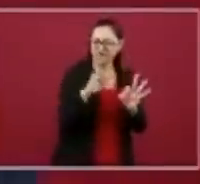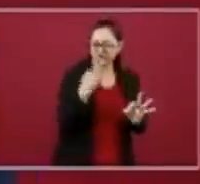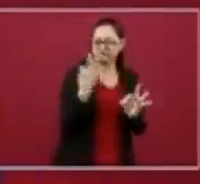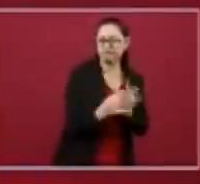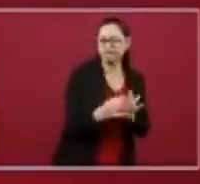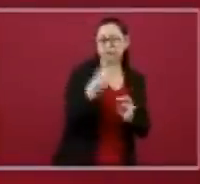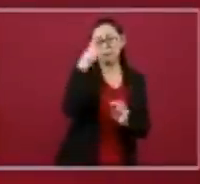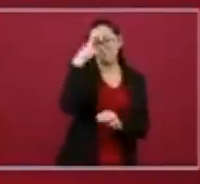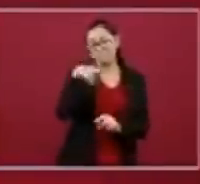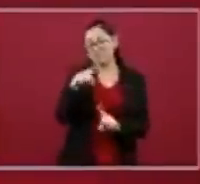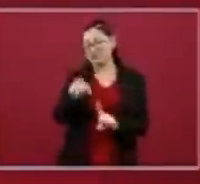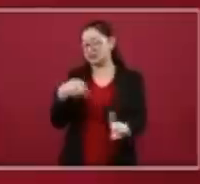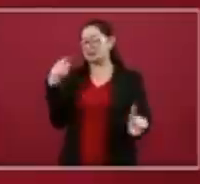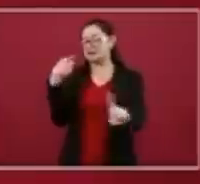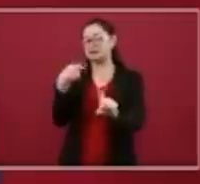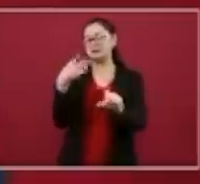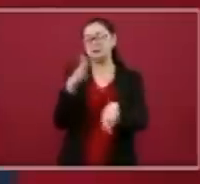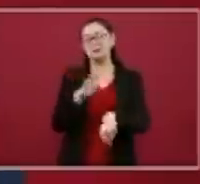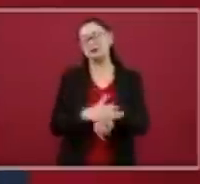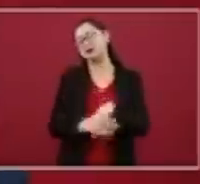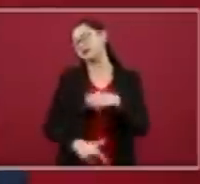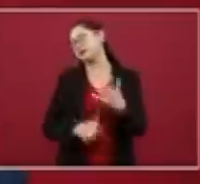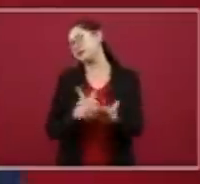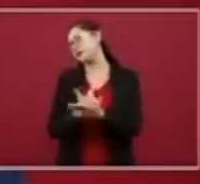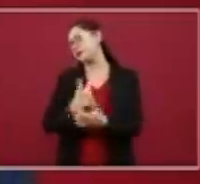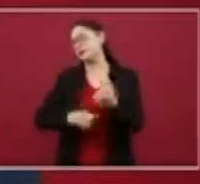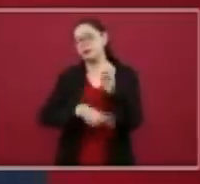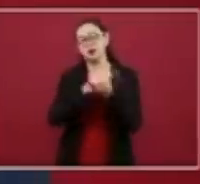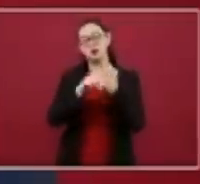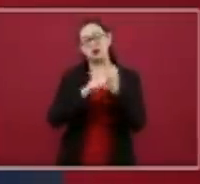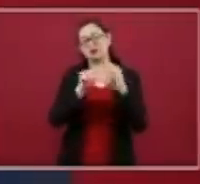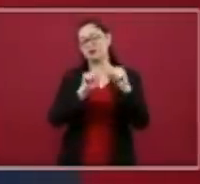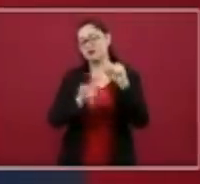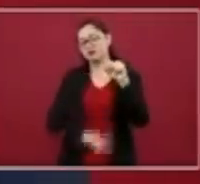atender el principal problema del país,